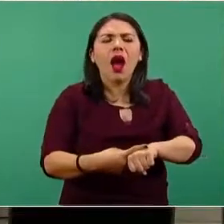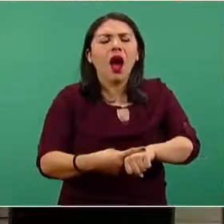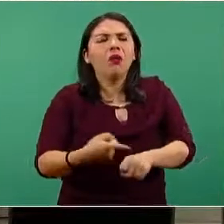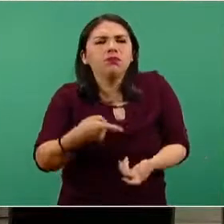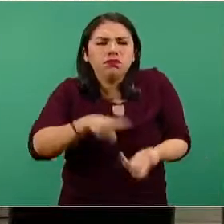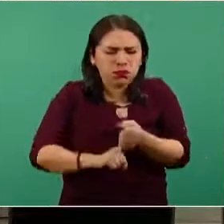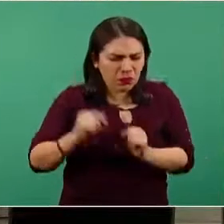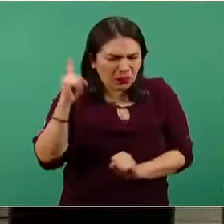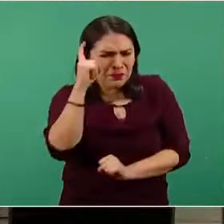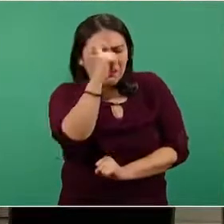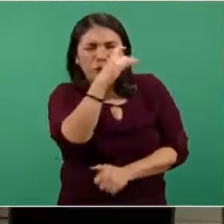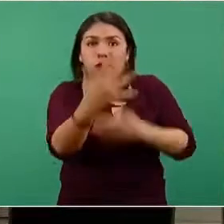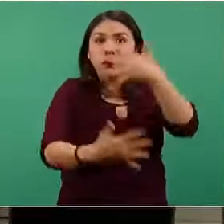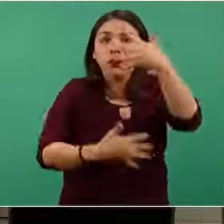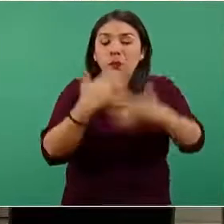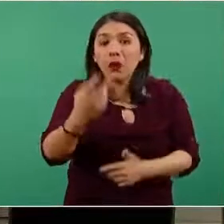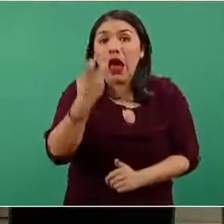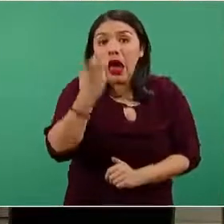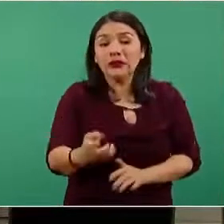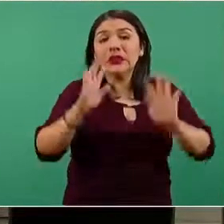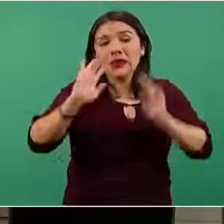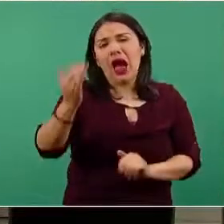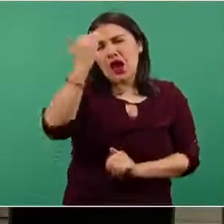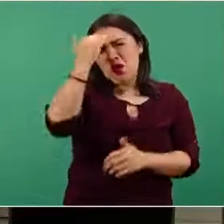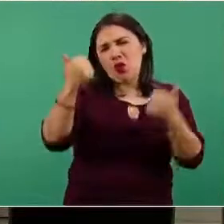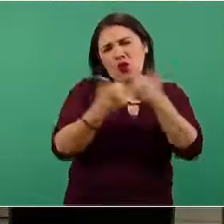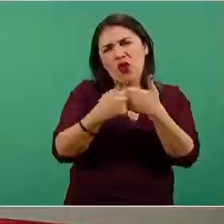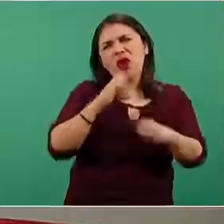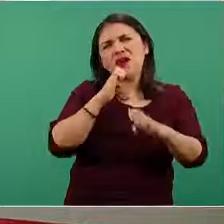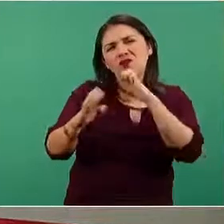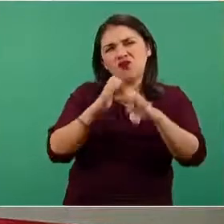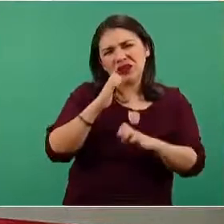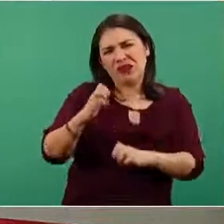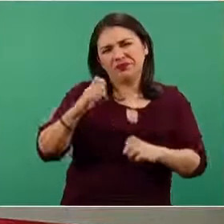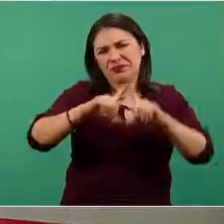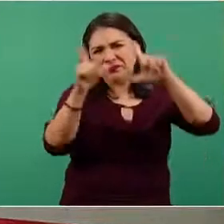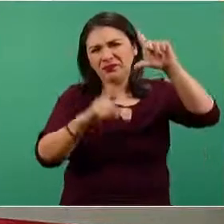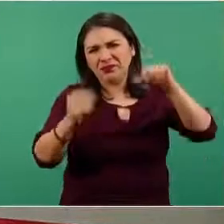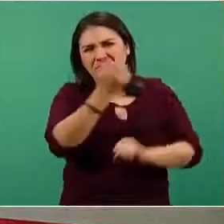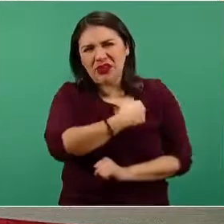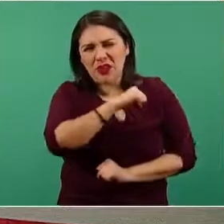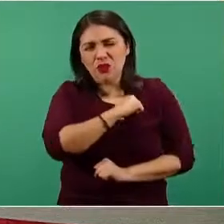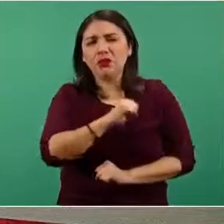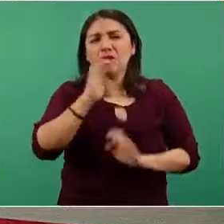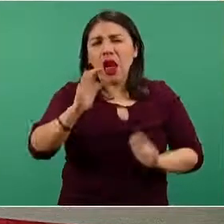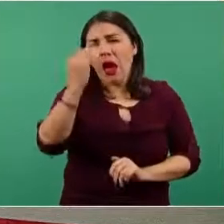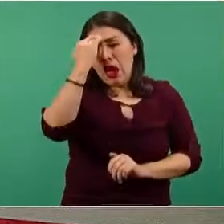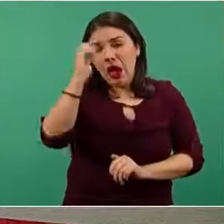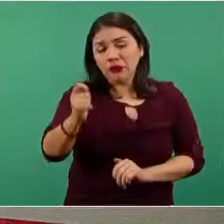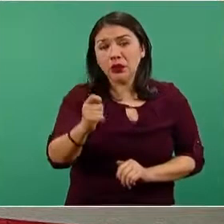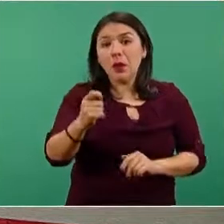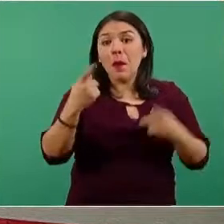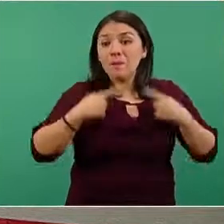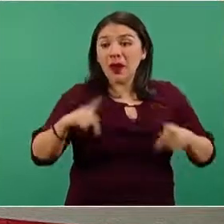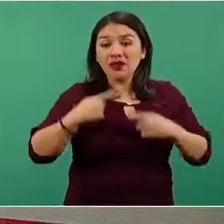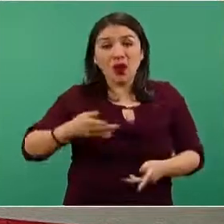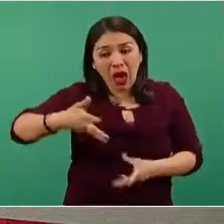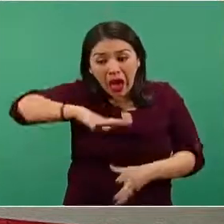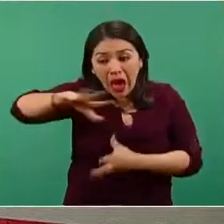complicación. Se conoce por la Encuesta Nacional de Salud y Nutrición que más de la mitad de las personas que tienen